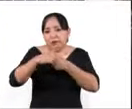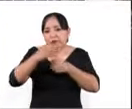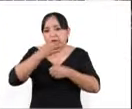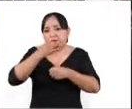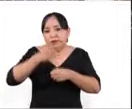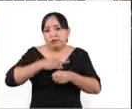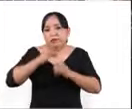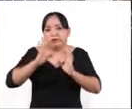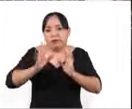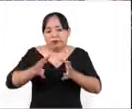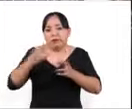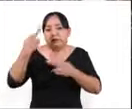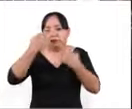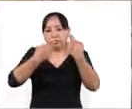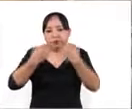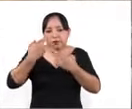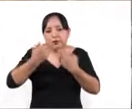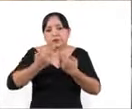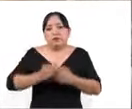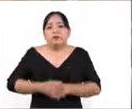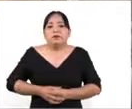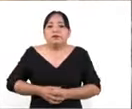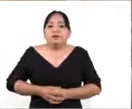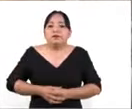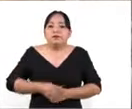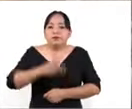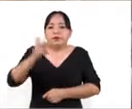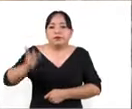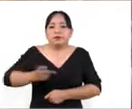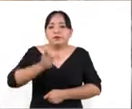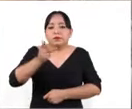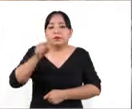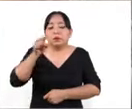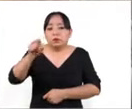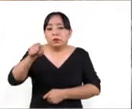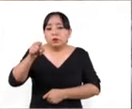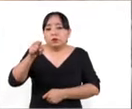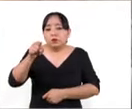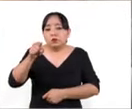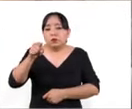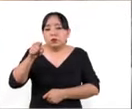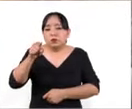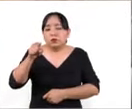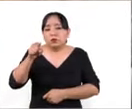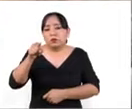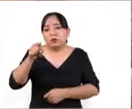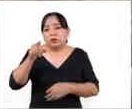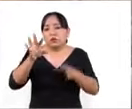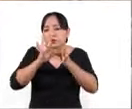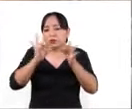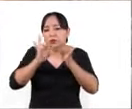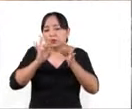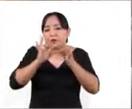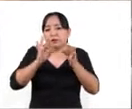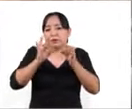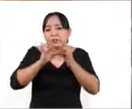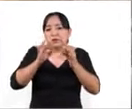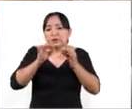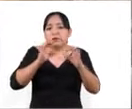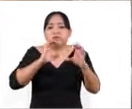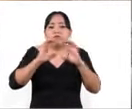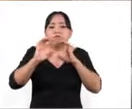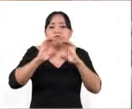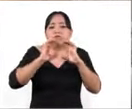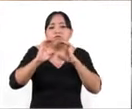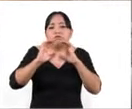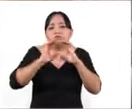Gracias. Y doctora, finalmente preguntarle, usted había comentado que estaba llevando algún diálogo con empresas de